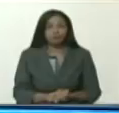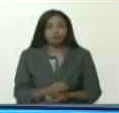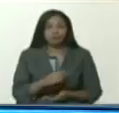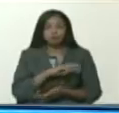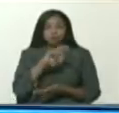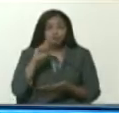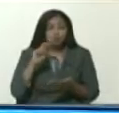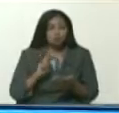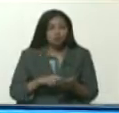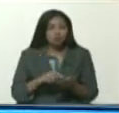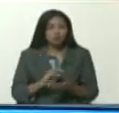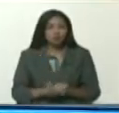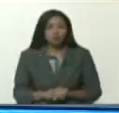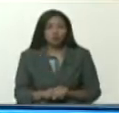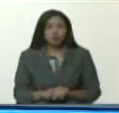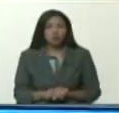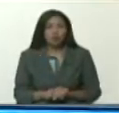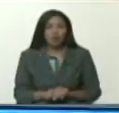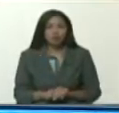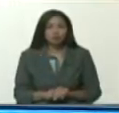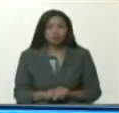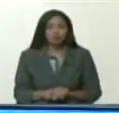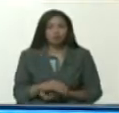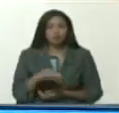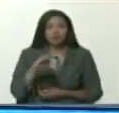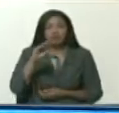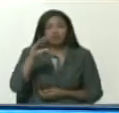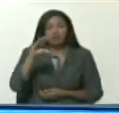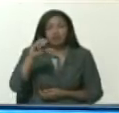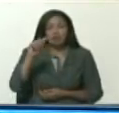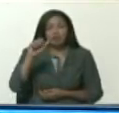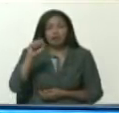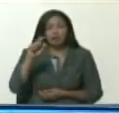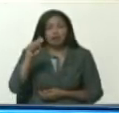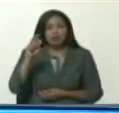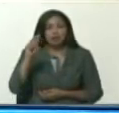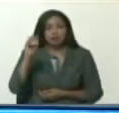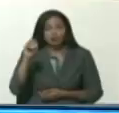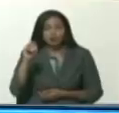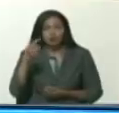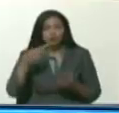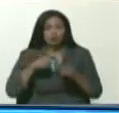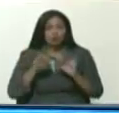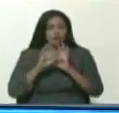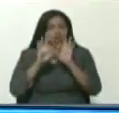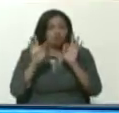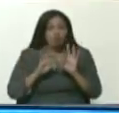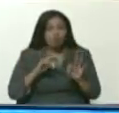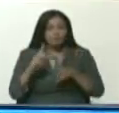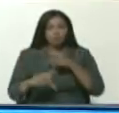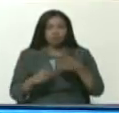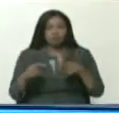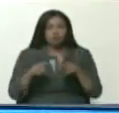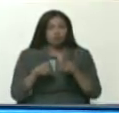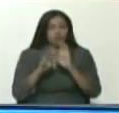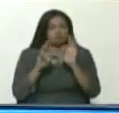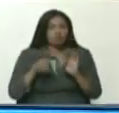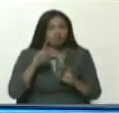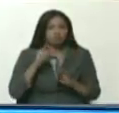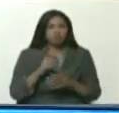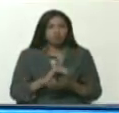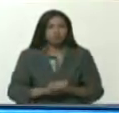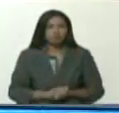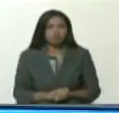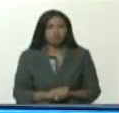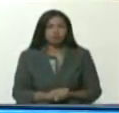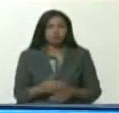nacionales, Castro Soteldo, esfuerzos articuladores productivos de artillería